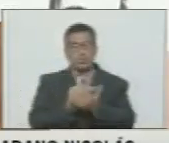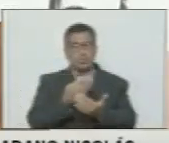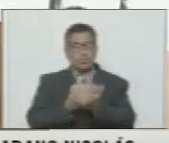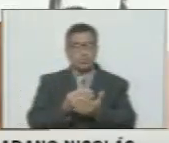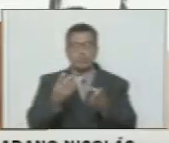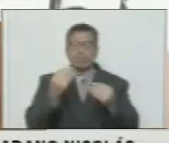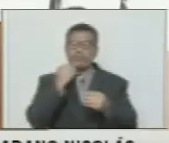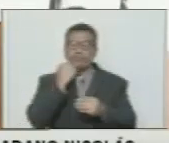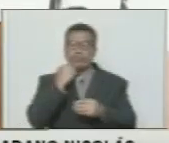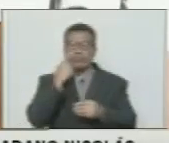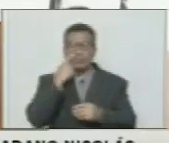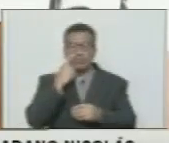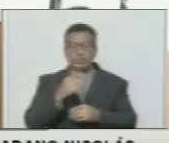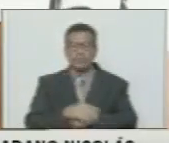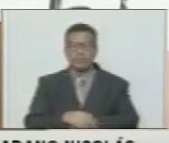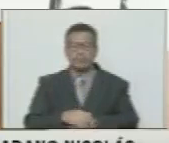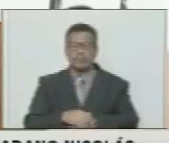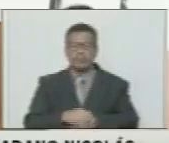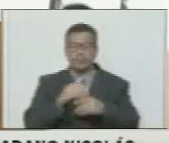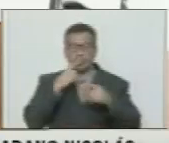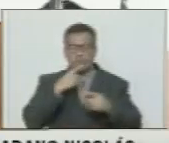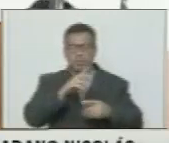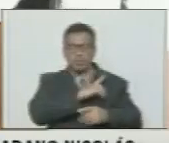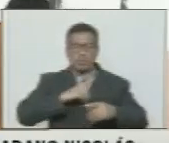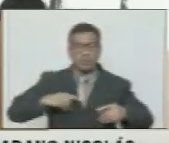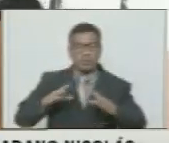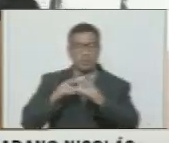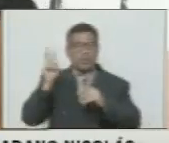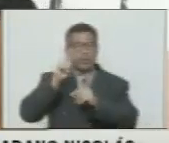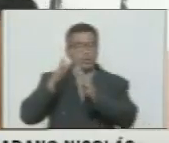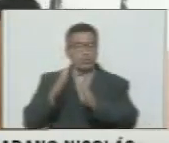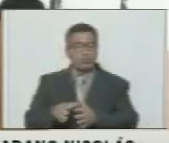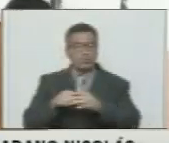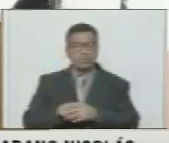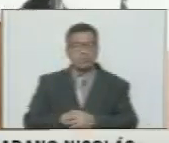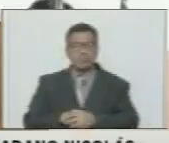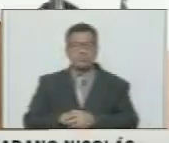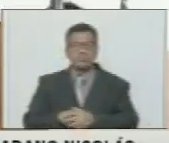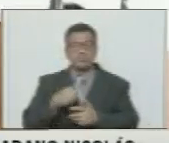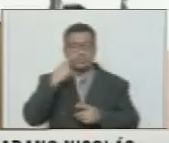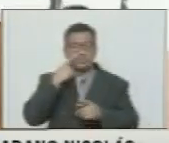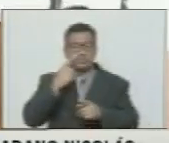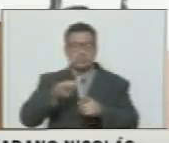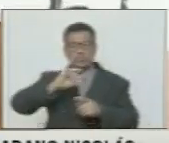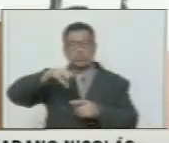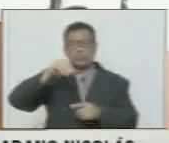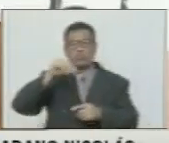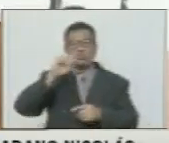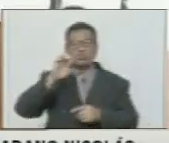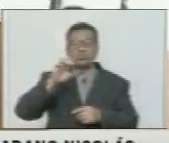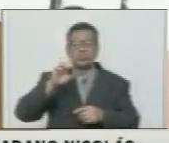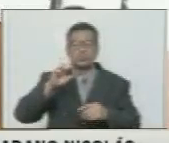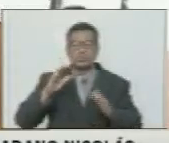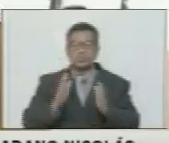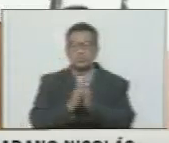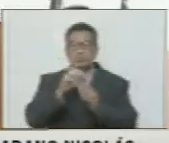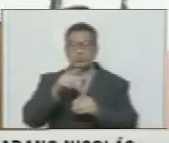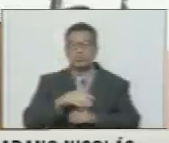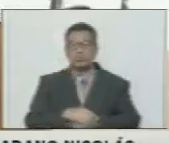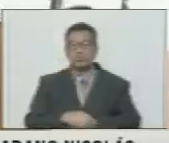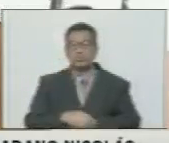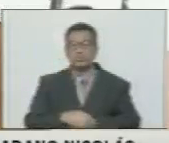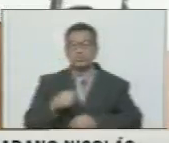Será testigo cercano del aliento y deseo de todos los venezolanos, que es ver a José Gregorio Hernández como